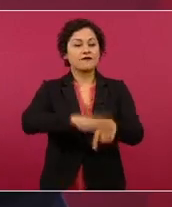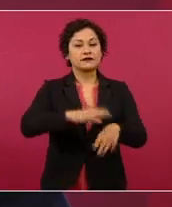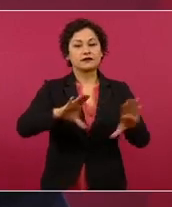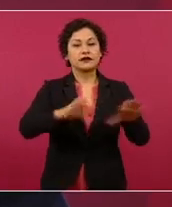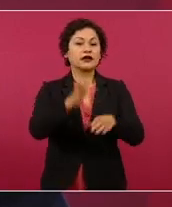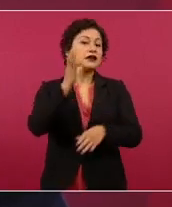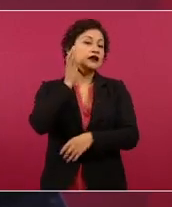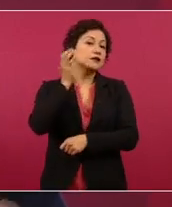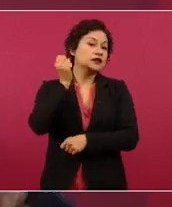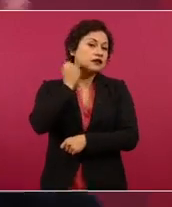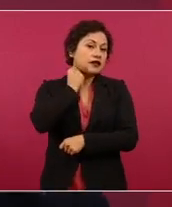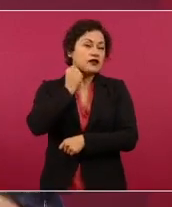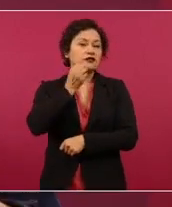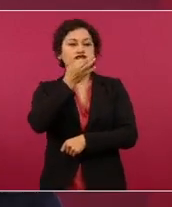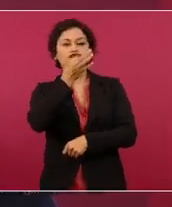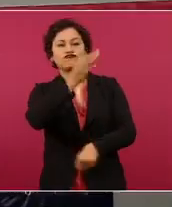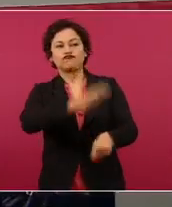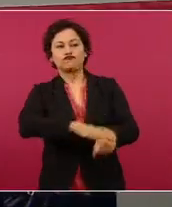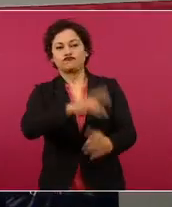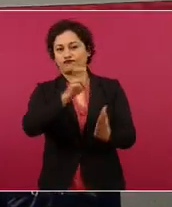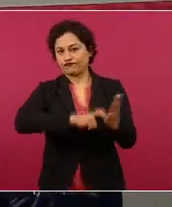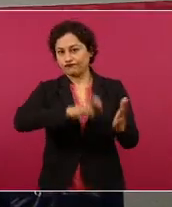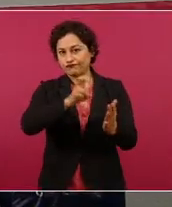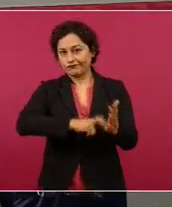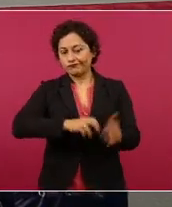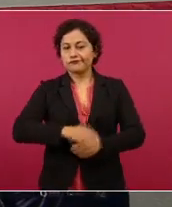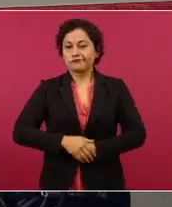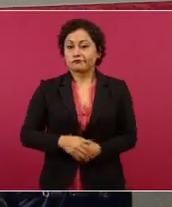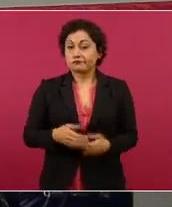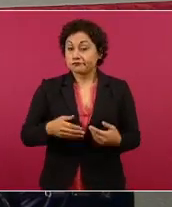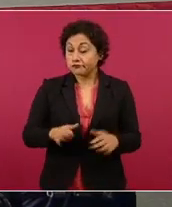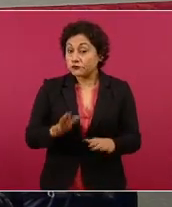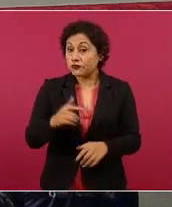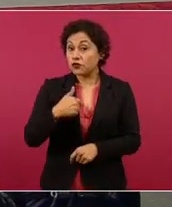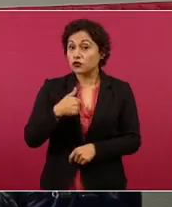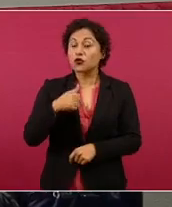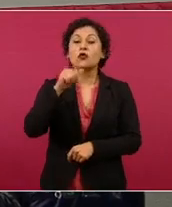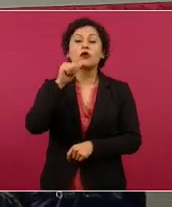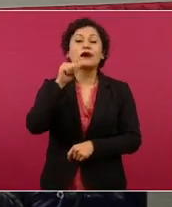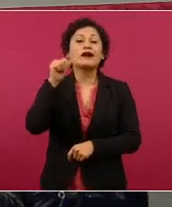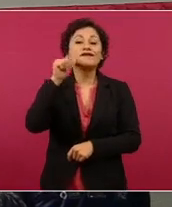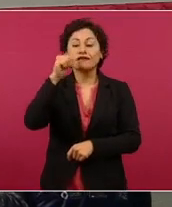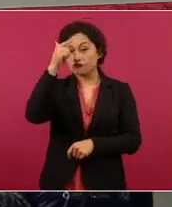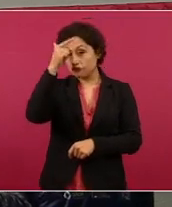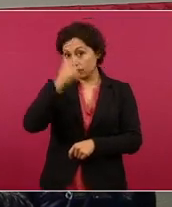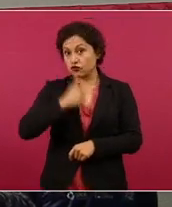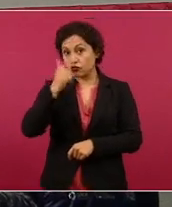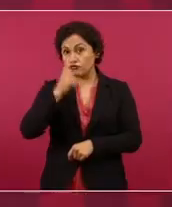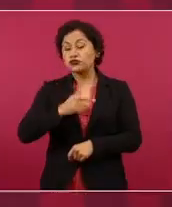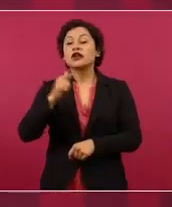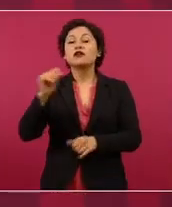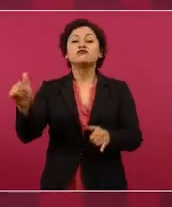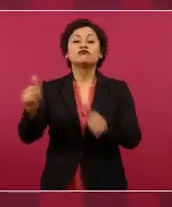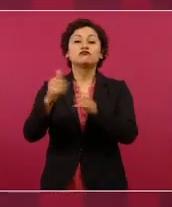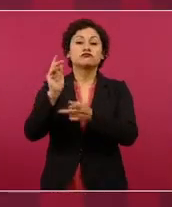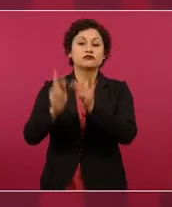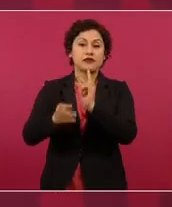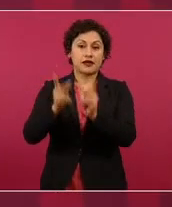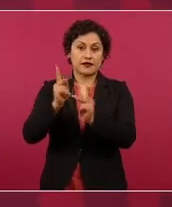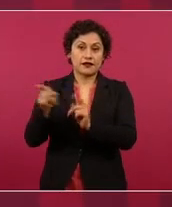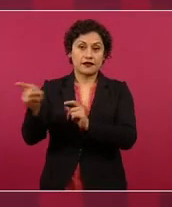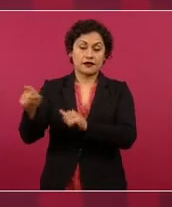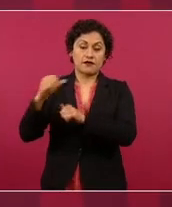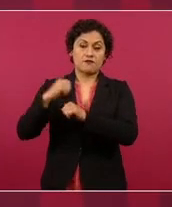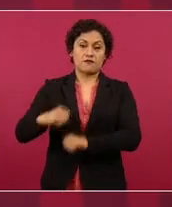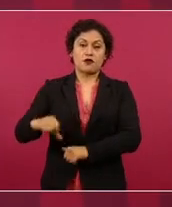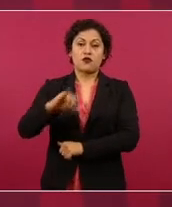se modifique el texto. Yo incluso platiqué anoche con el presidente de la Junta de Coordinación